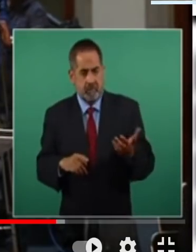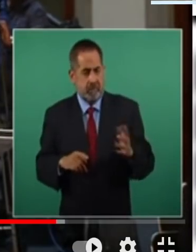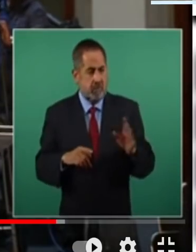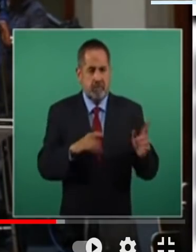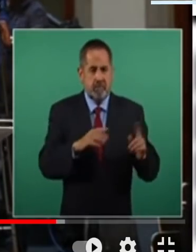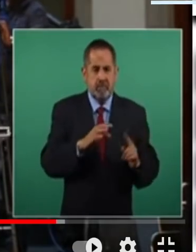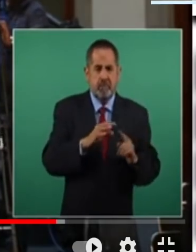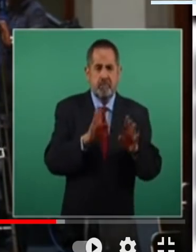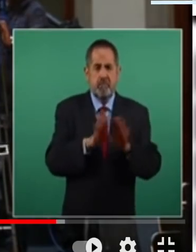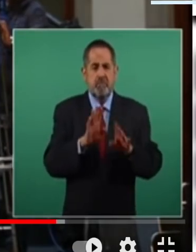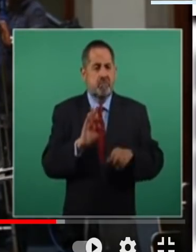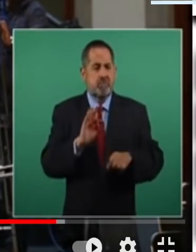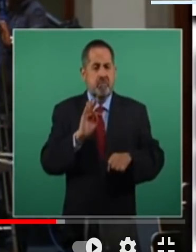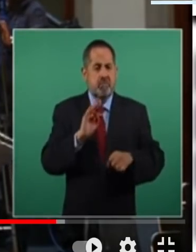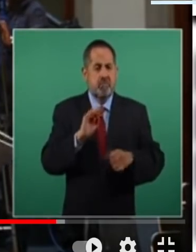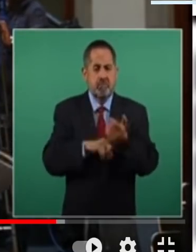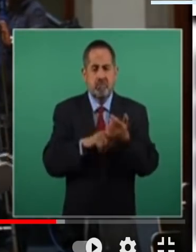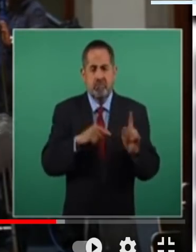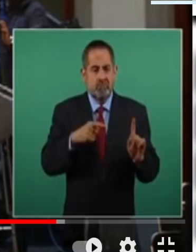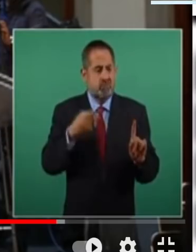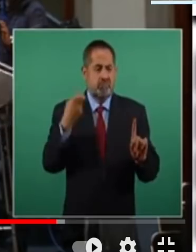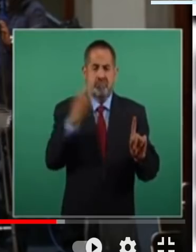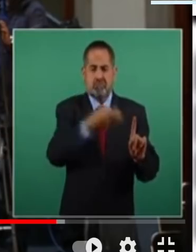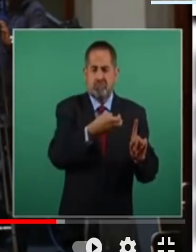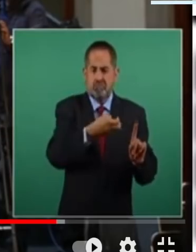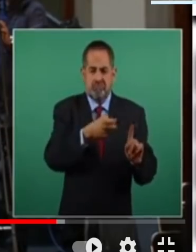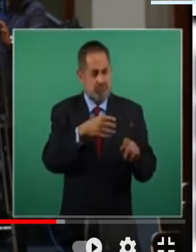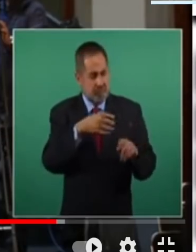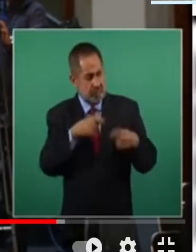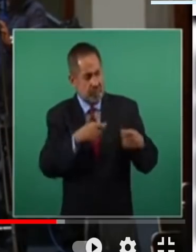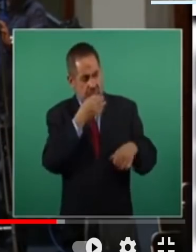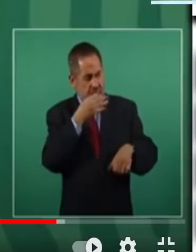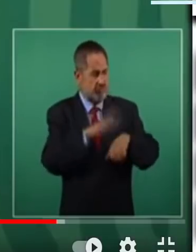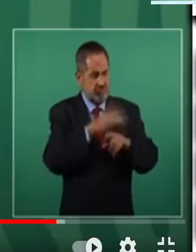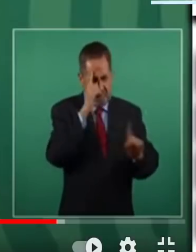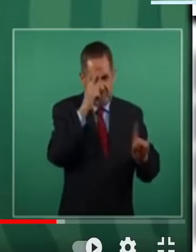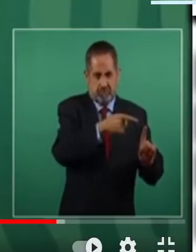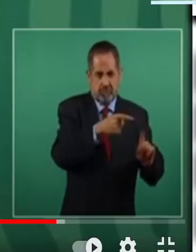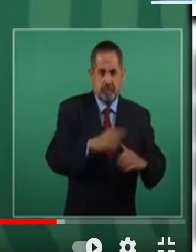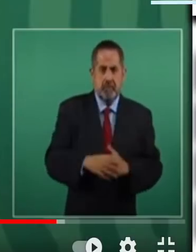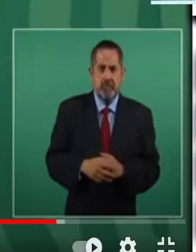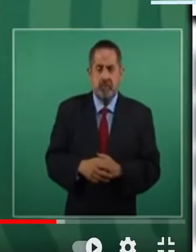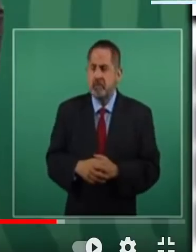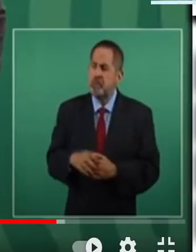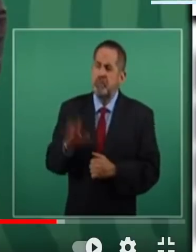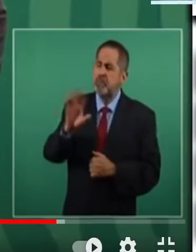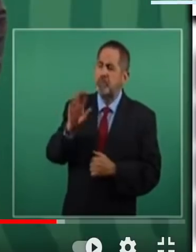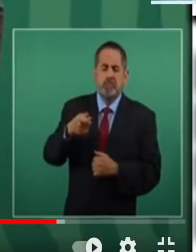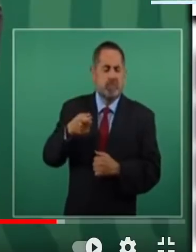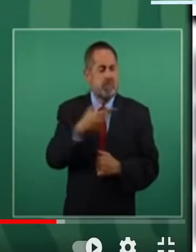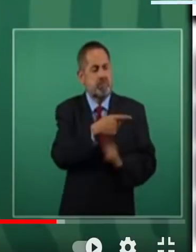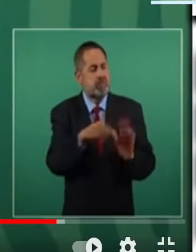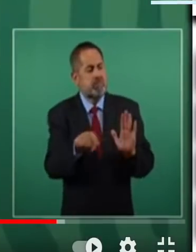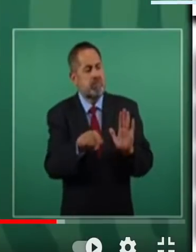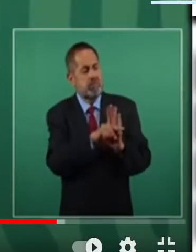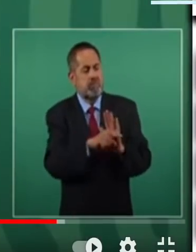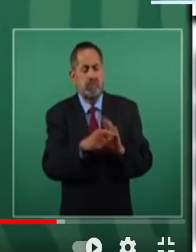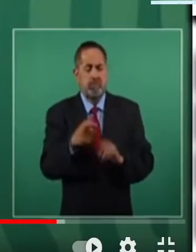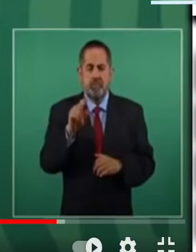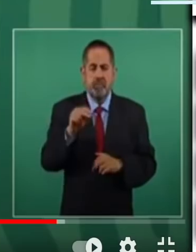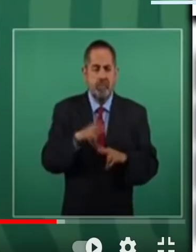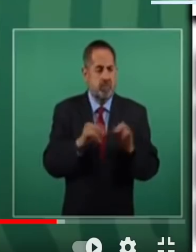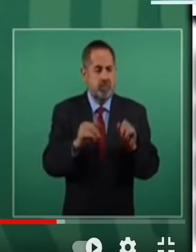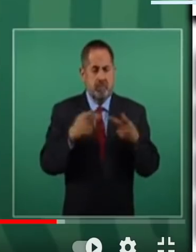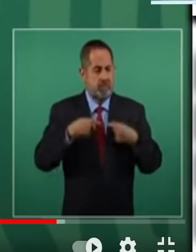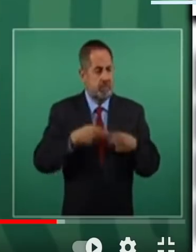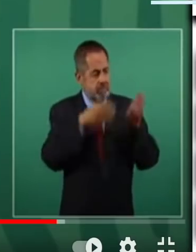cobertura o protección de sentirse ellos señalados y hacérselo saber así. No es estigmatizar a ningún